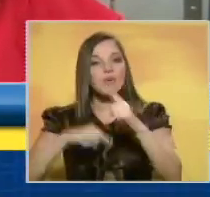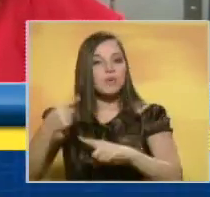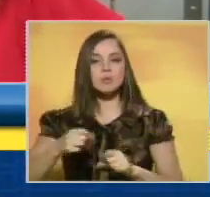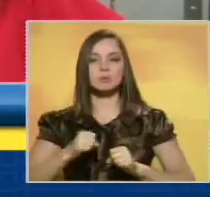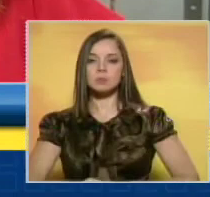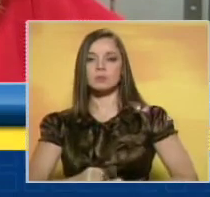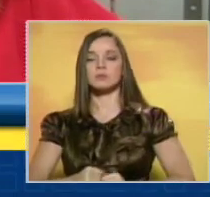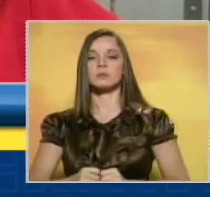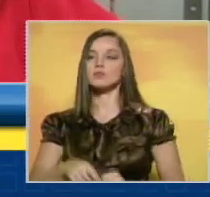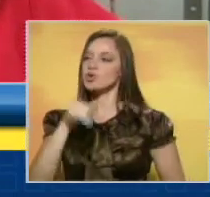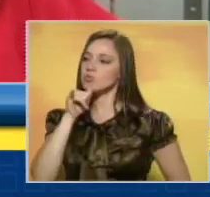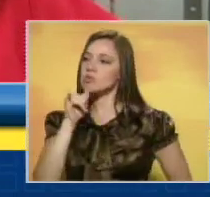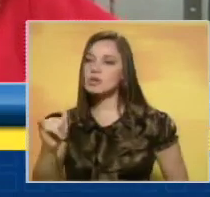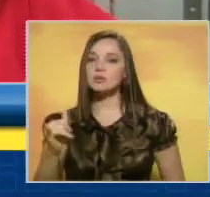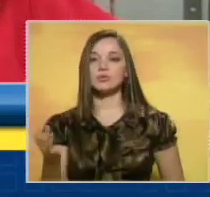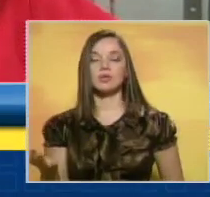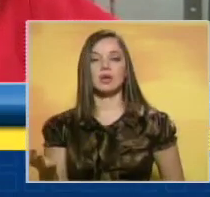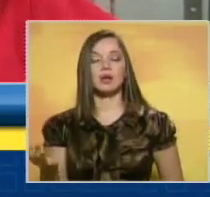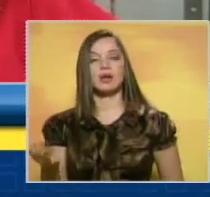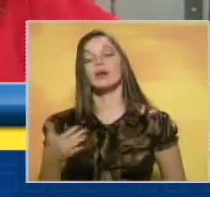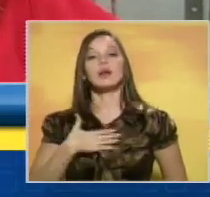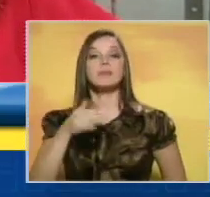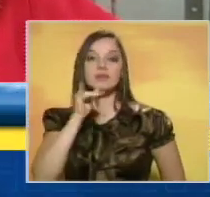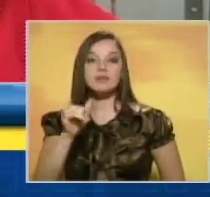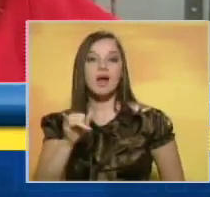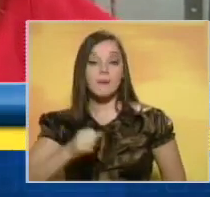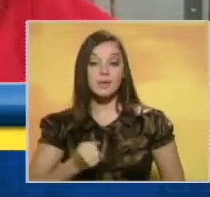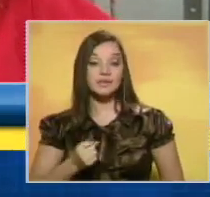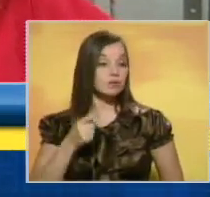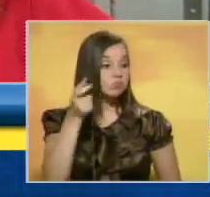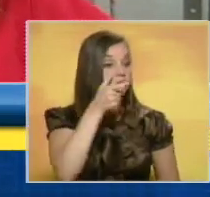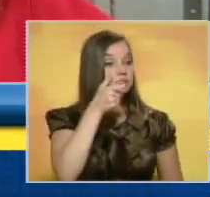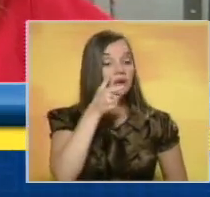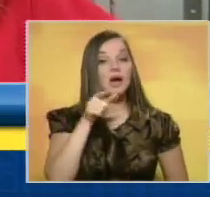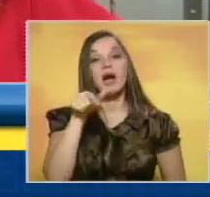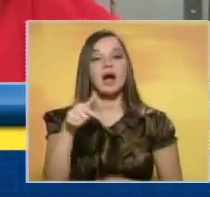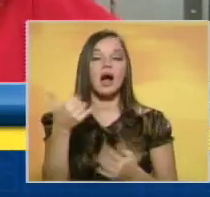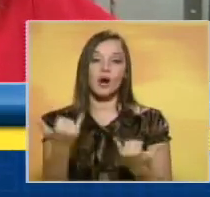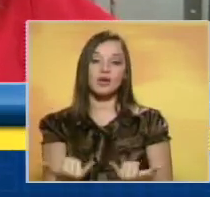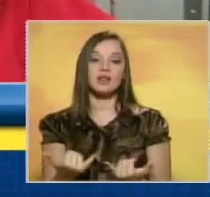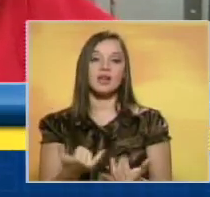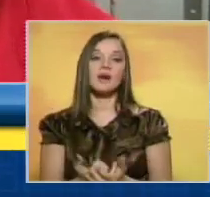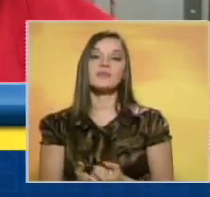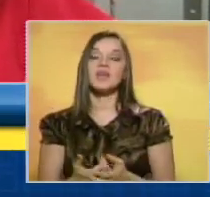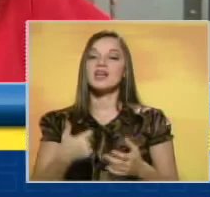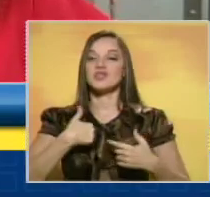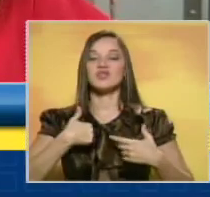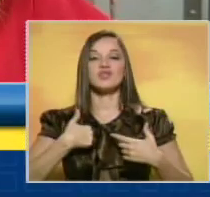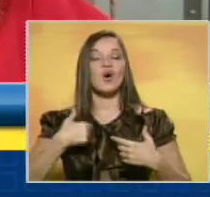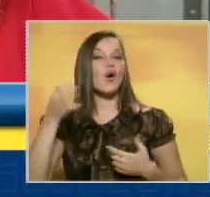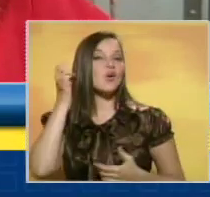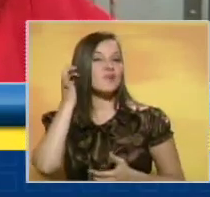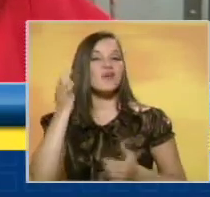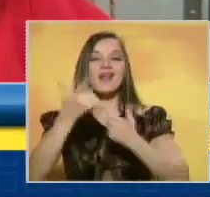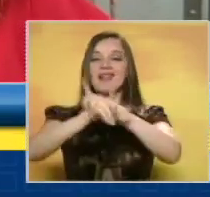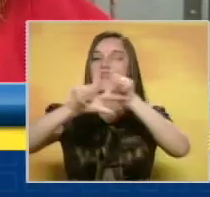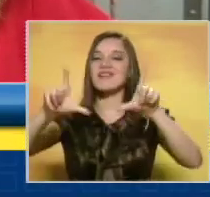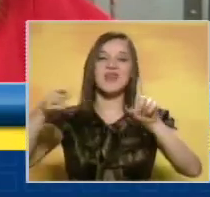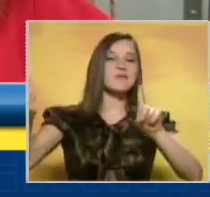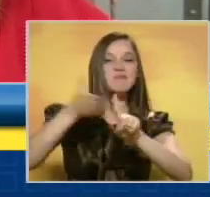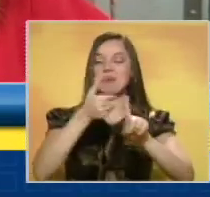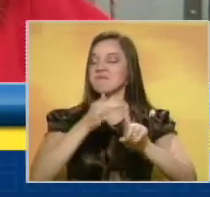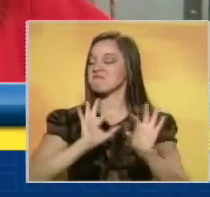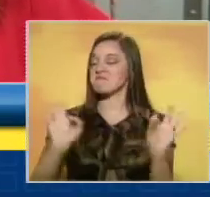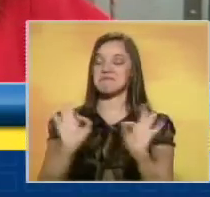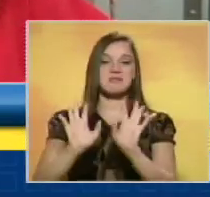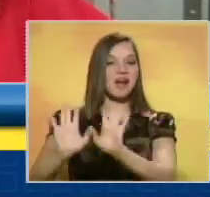Llegué a denunciar y mi denuncia se hizo efecto y hoy en día soy una mujer libre de violencia, mis hijos son